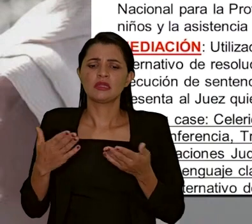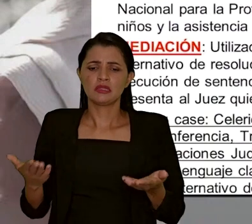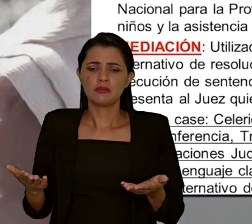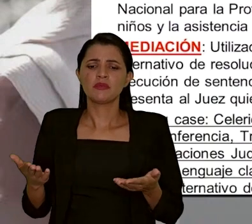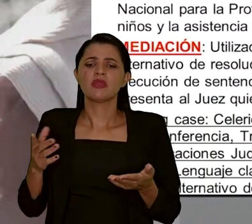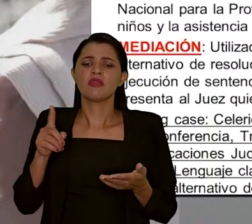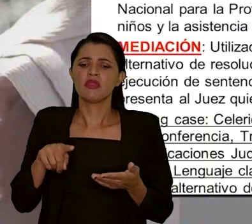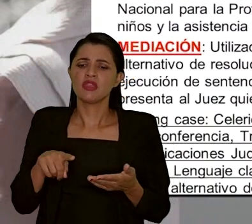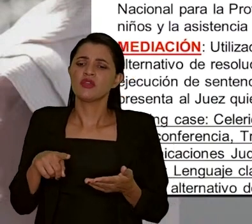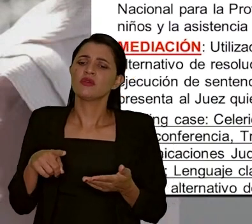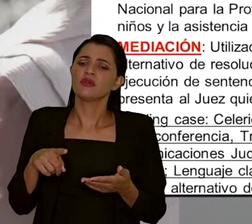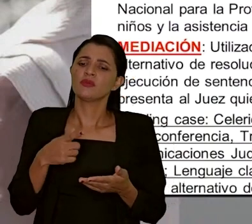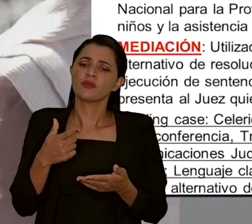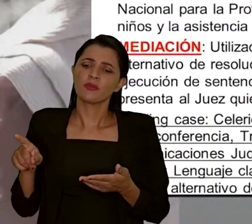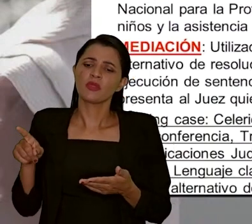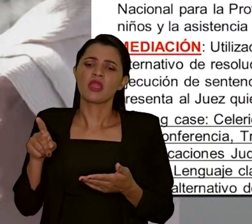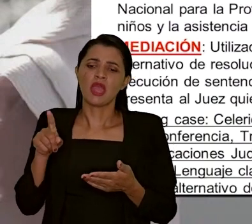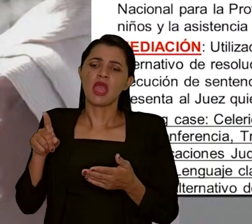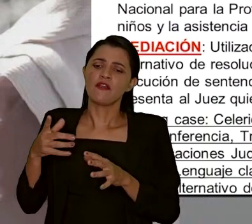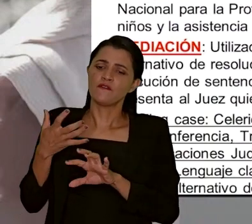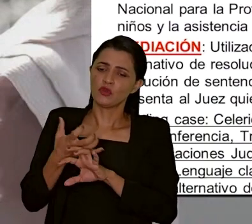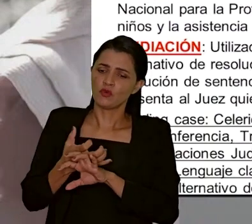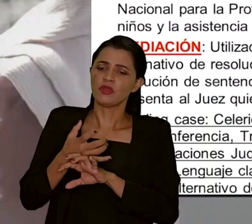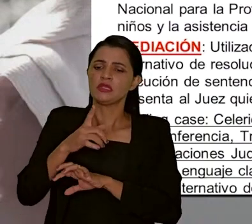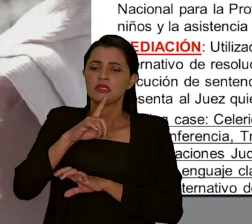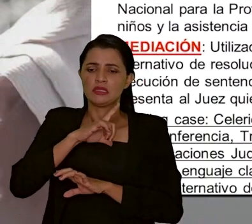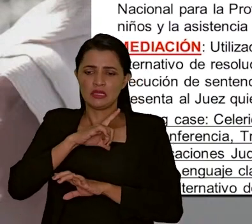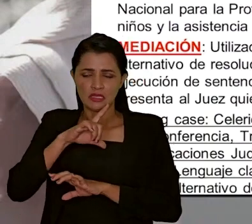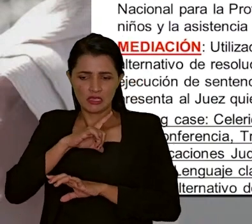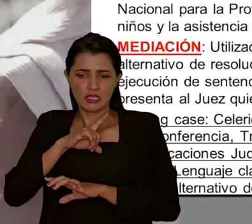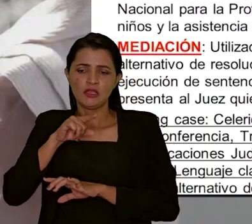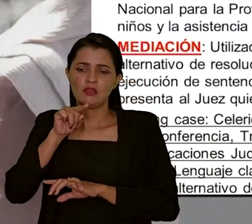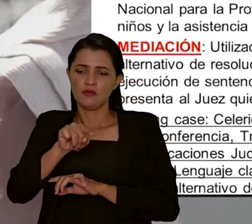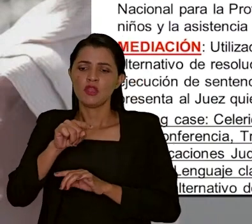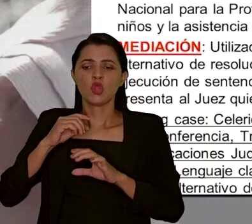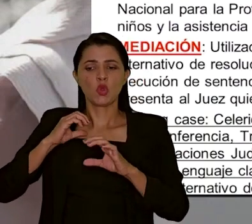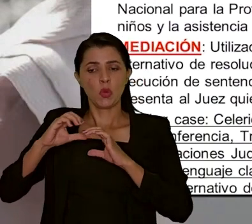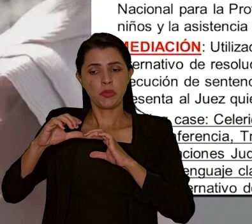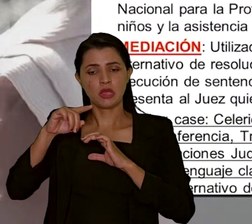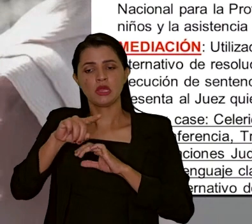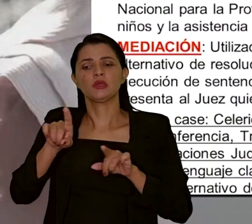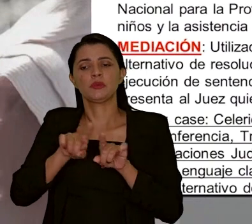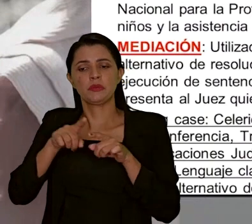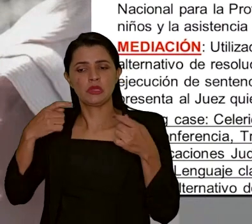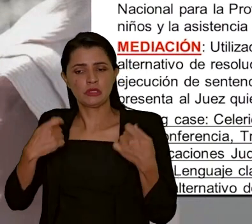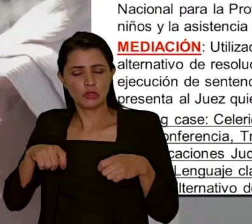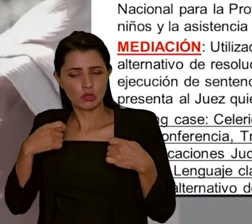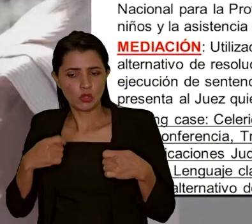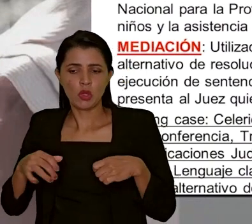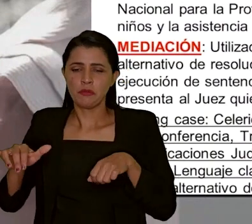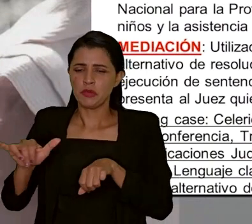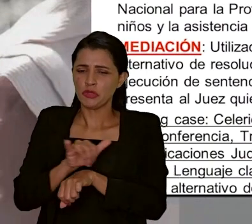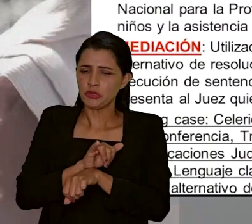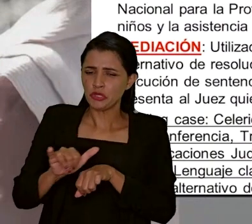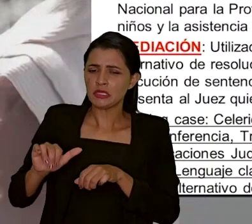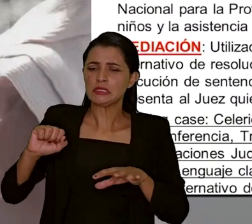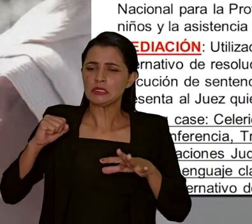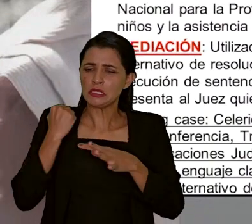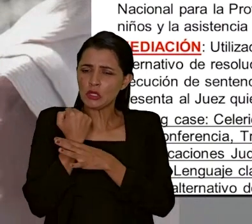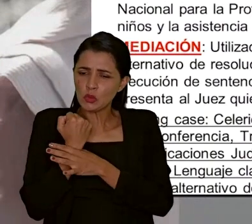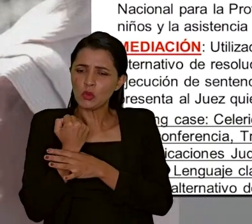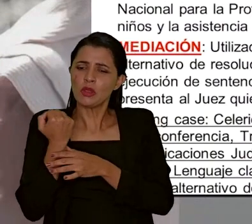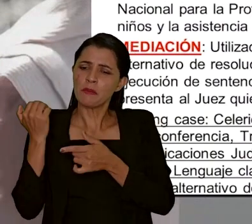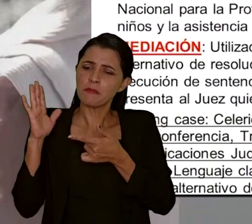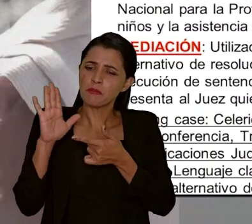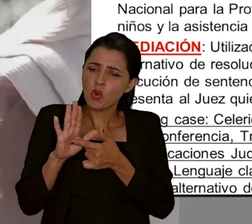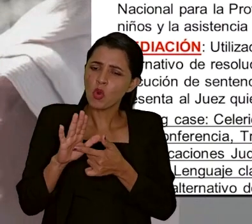de la videoconferencia, trabajo en red, el uso de las comunicaciones judiciales directas, medidas de retorno seguro, lenguaje claro, la aplicación de